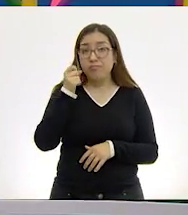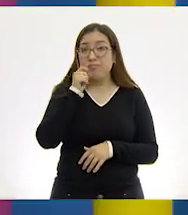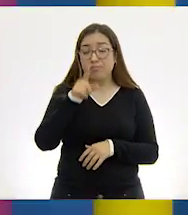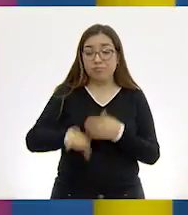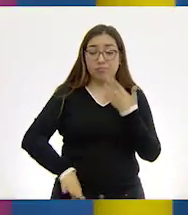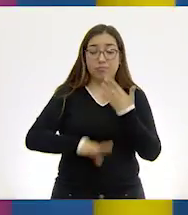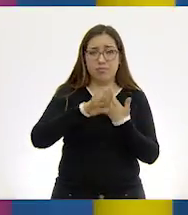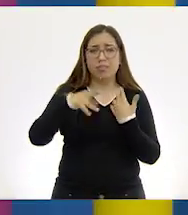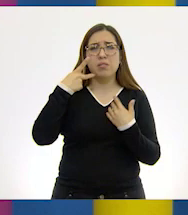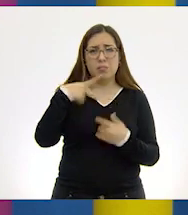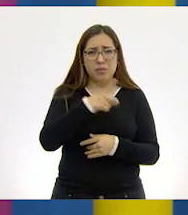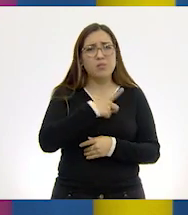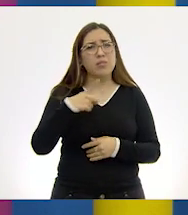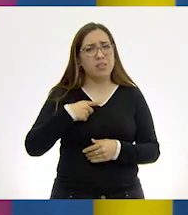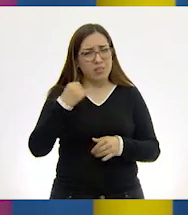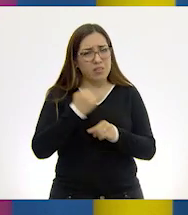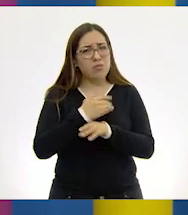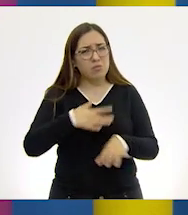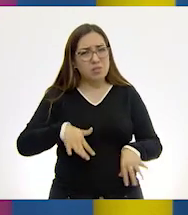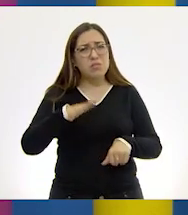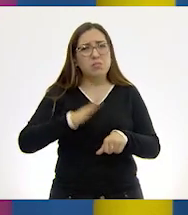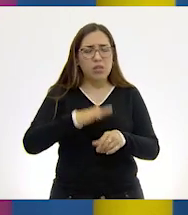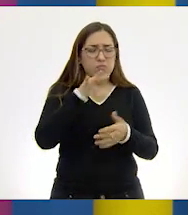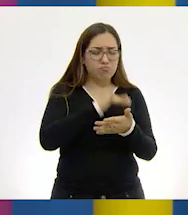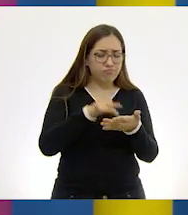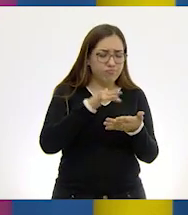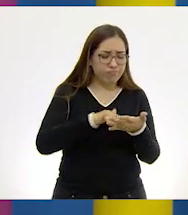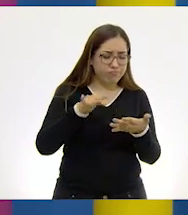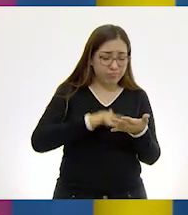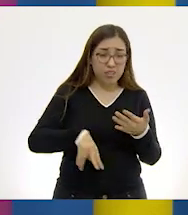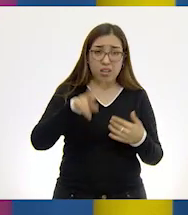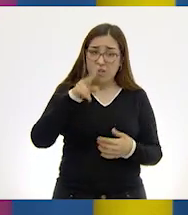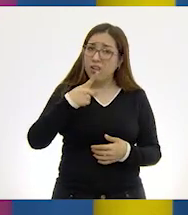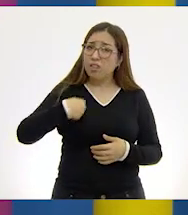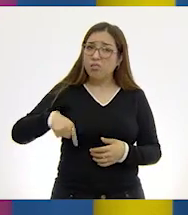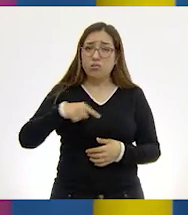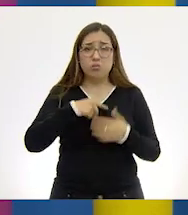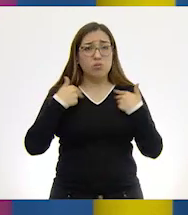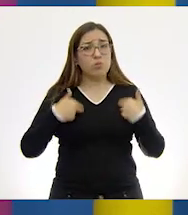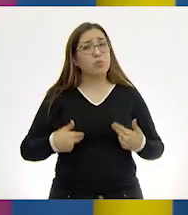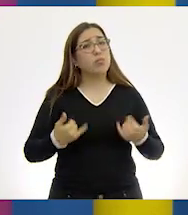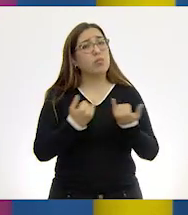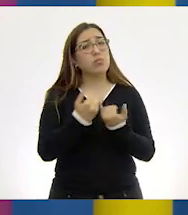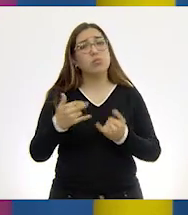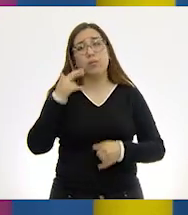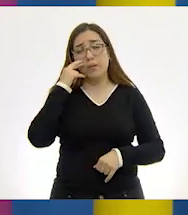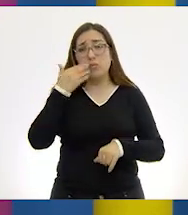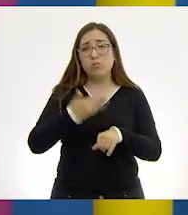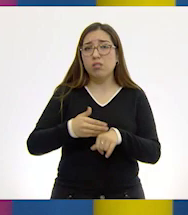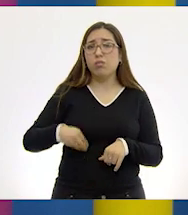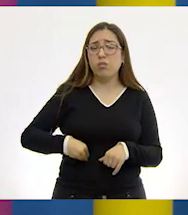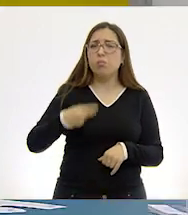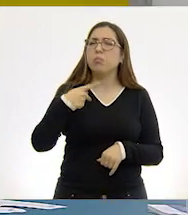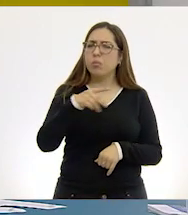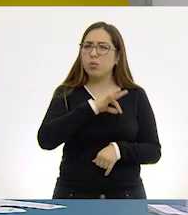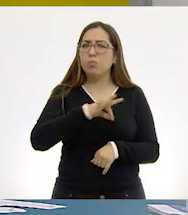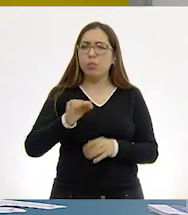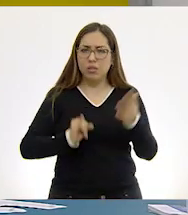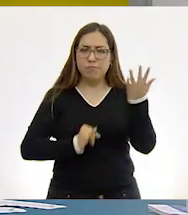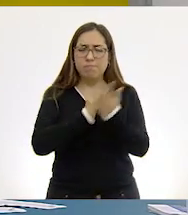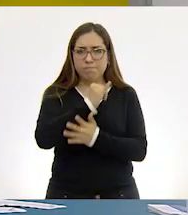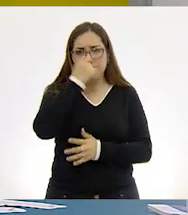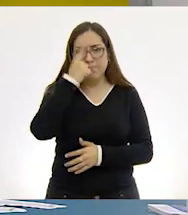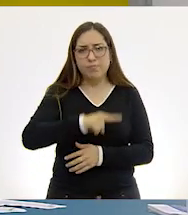menos deberíamos informarnos y saber que, aunque no lo parezca, somos parte del problema y también de las posibles soluciones. Sí, tienes